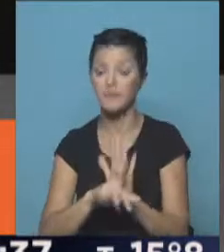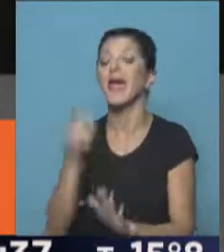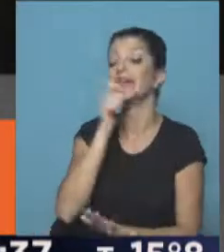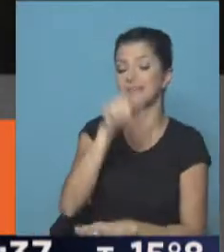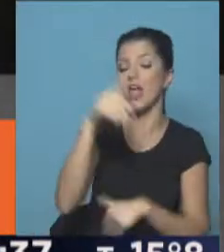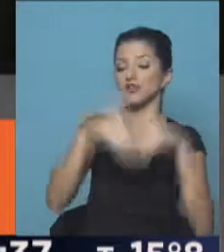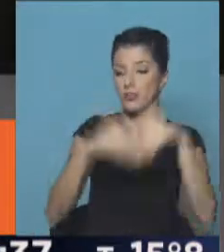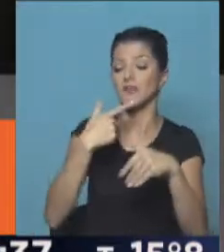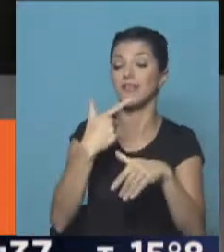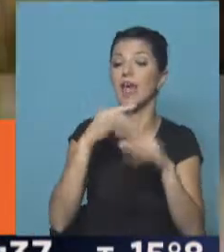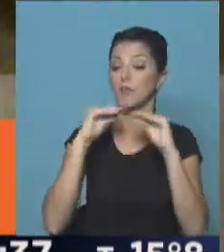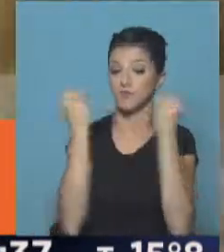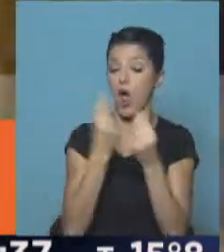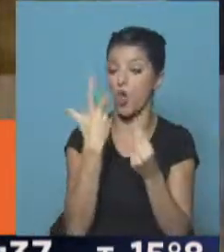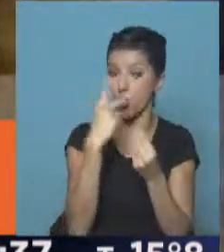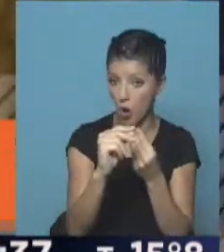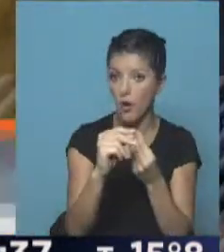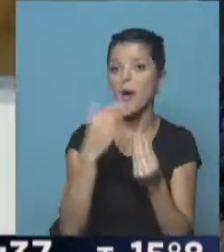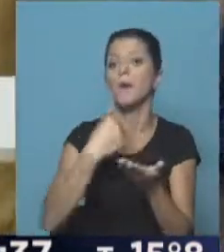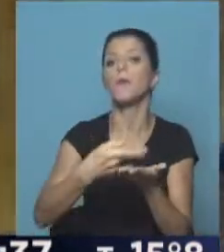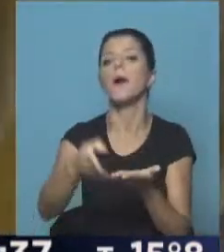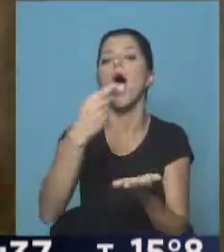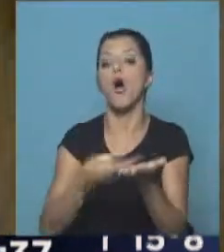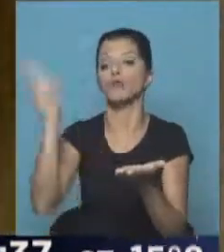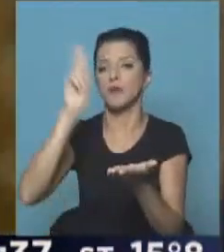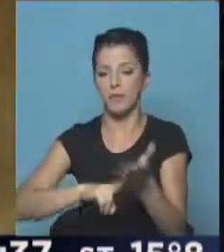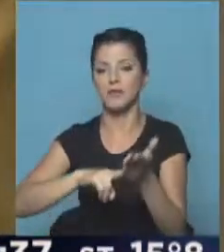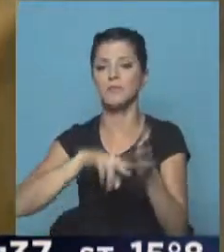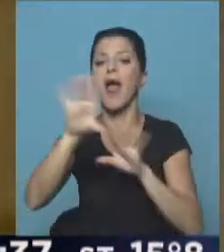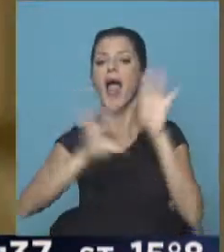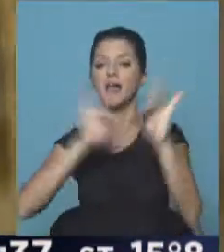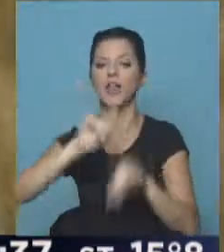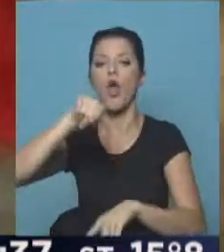a la secesión, se convocará a nuevas elecciones autónomas para elegir otro parlamento.